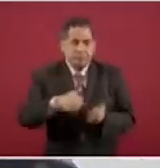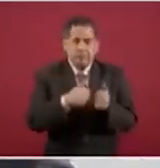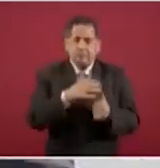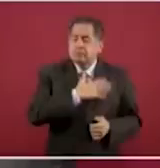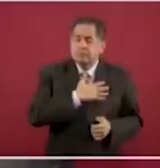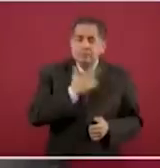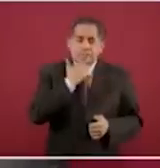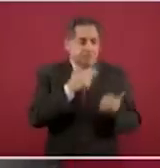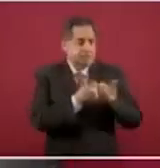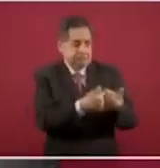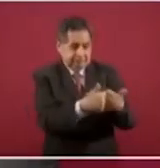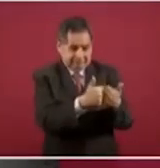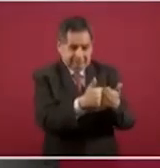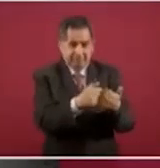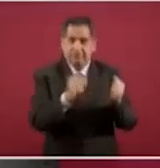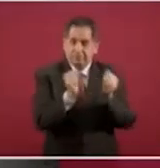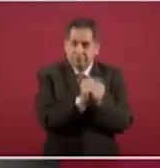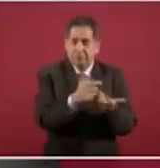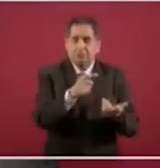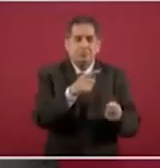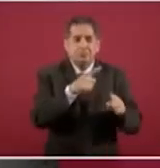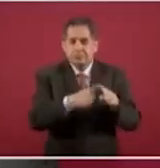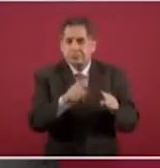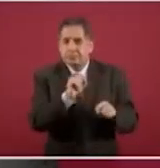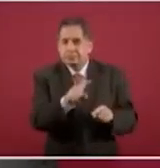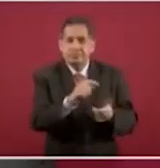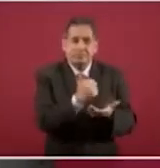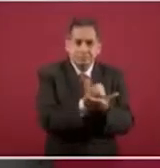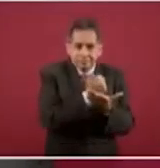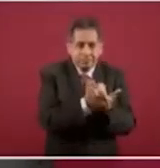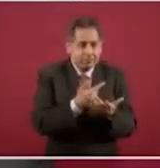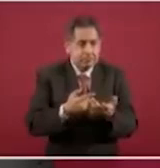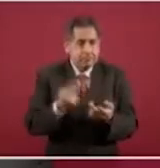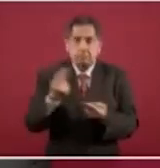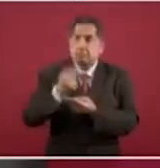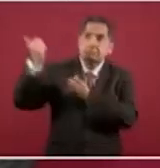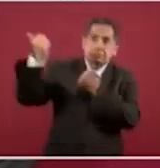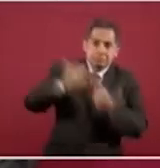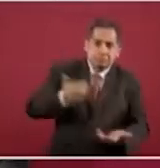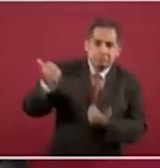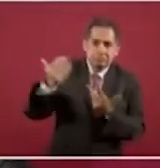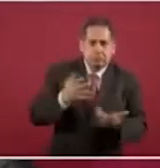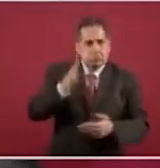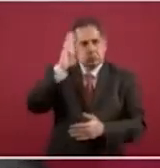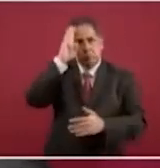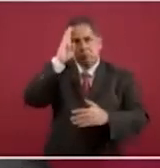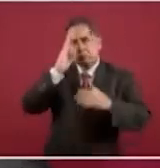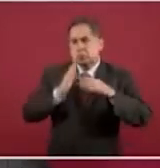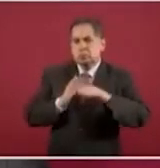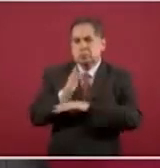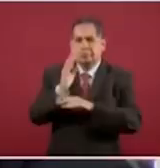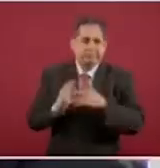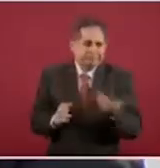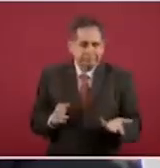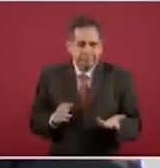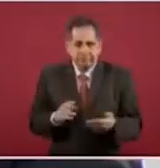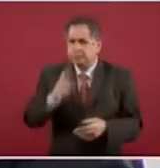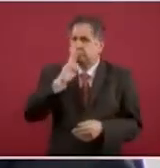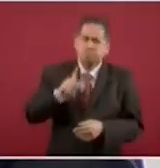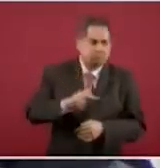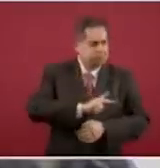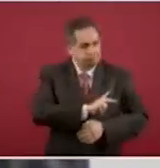el 80 por ciento entonces aquí los beneficiados no se miden por miles es en realidad